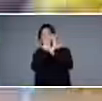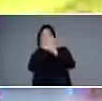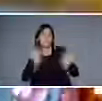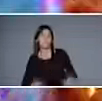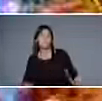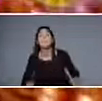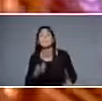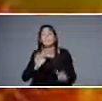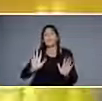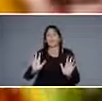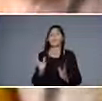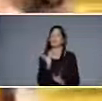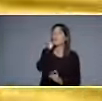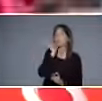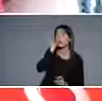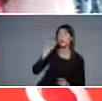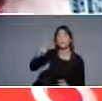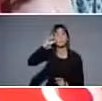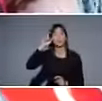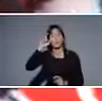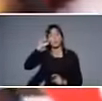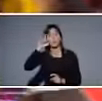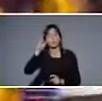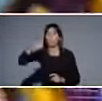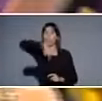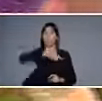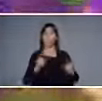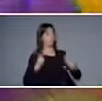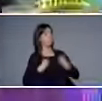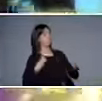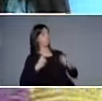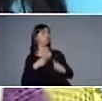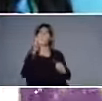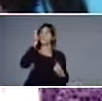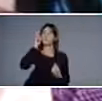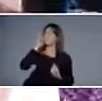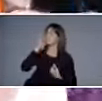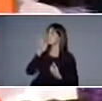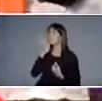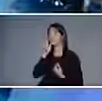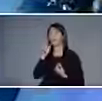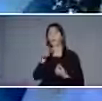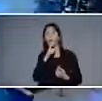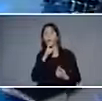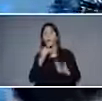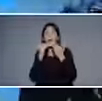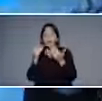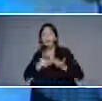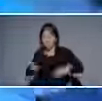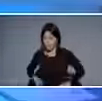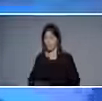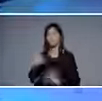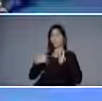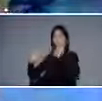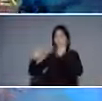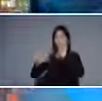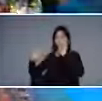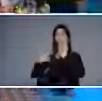tanto Anoramas y Paulino viven de lujo, a costa de mis hijos.